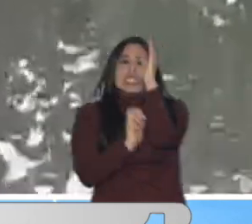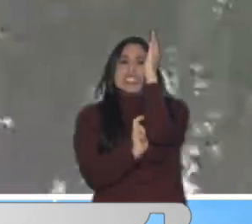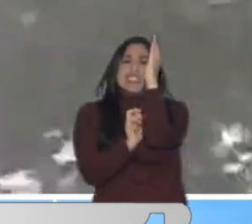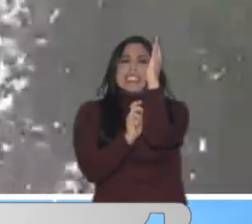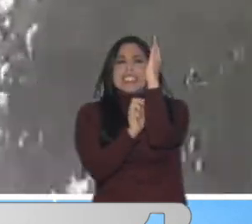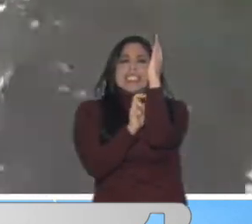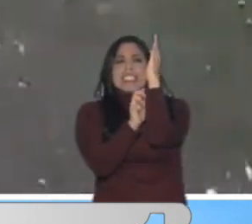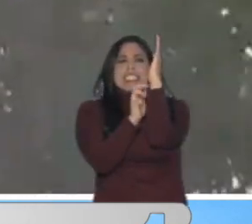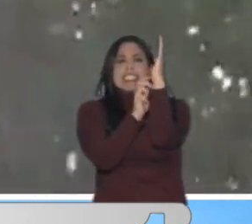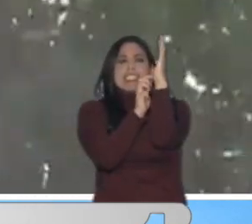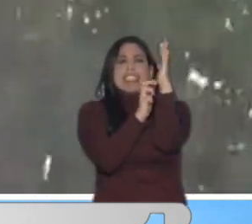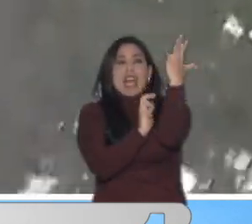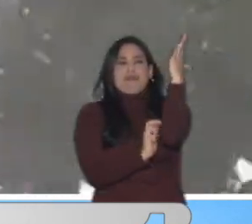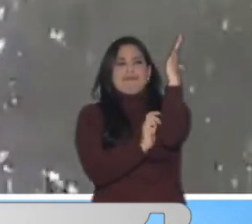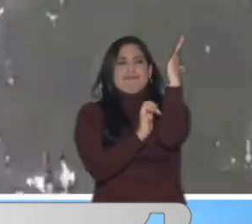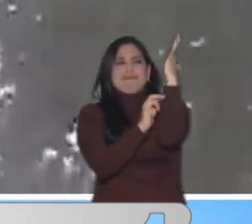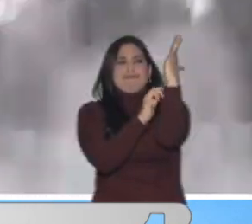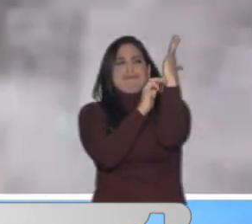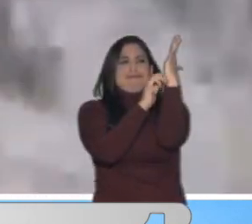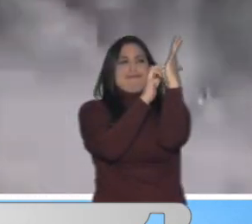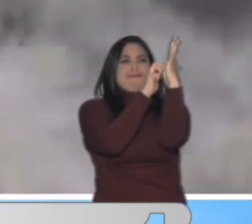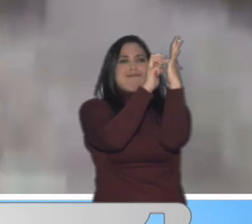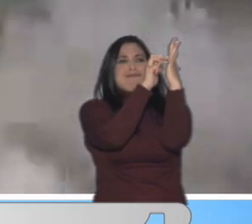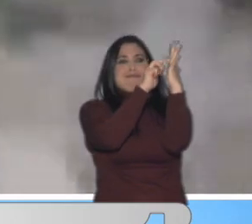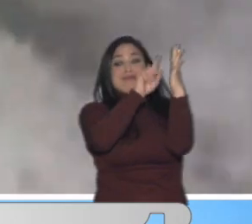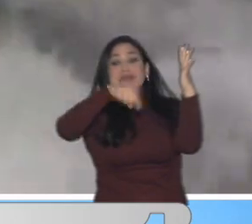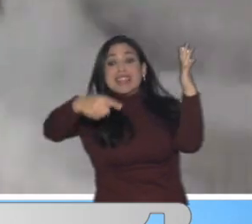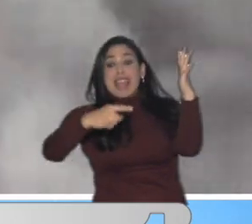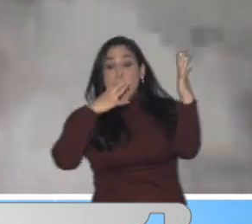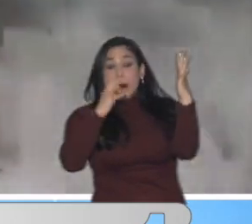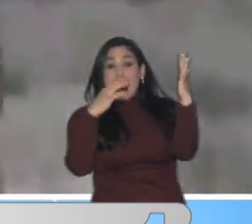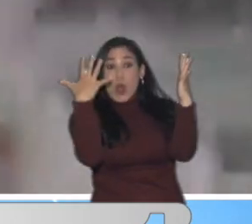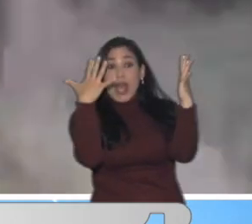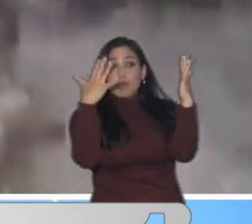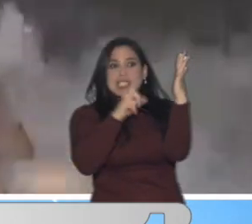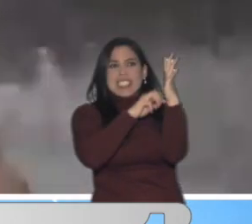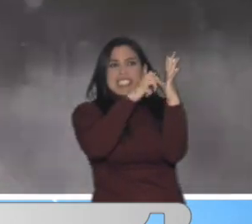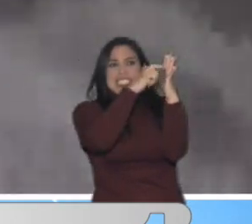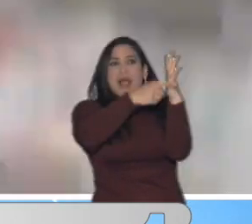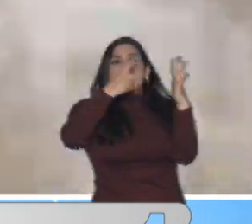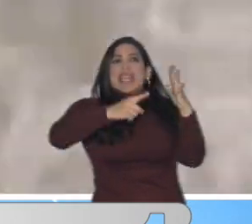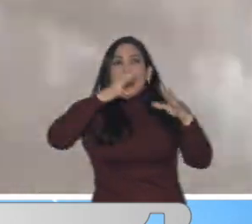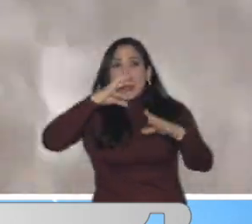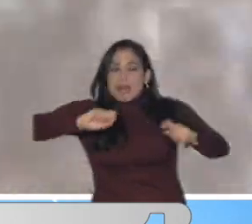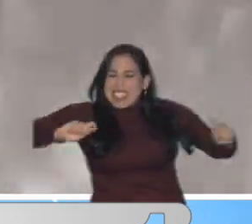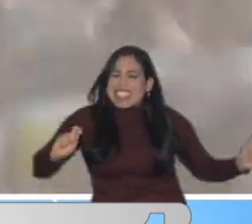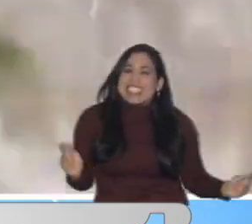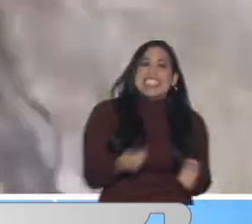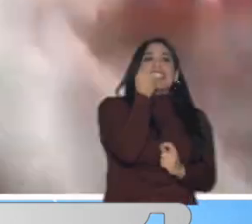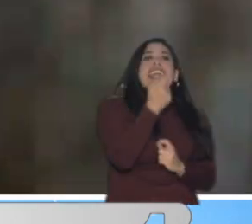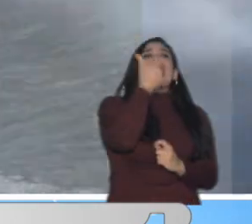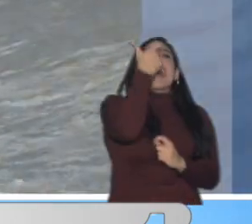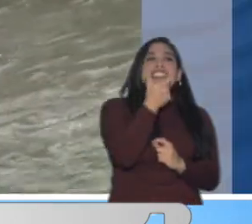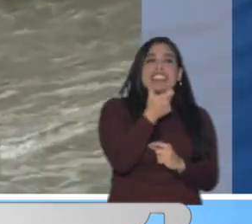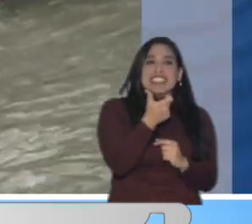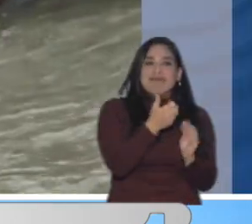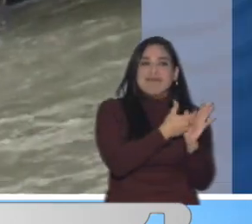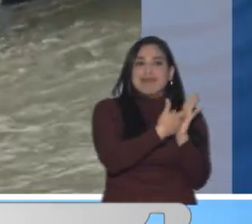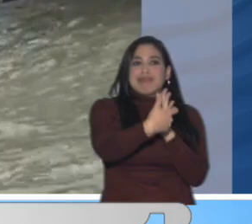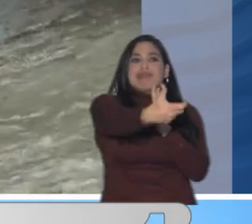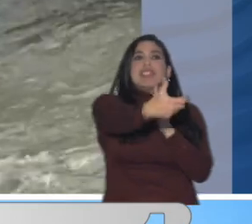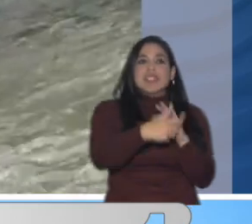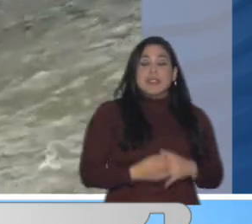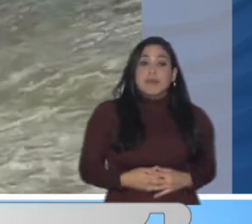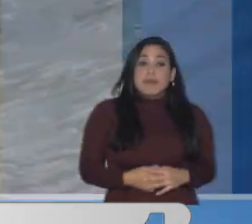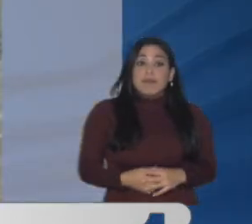por el palo de mamón y le extiende para dársela al hermano que está agarrado de la rama. Pero el hermano lo agarra y también lo echa al